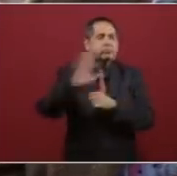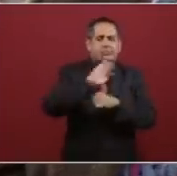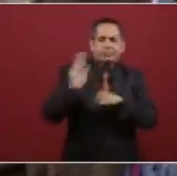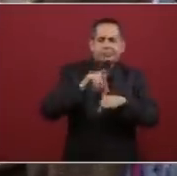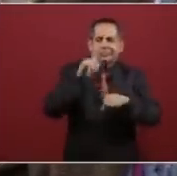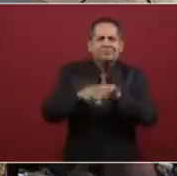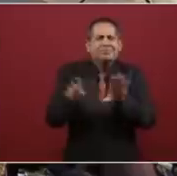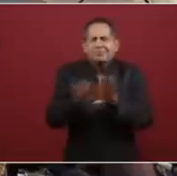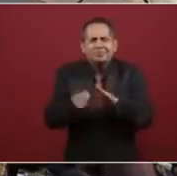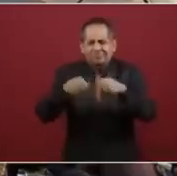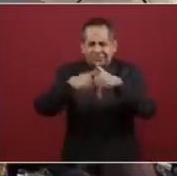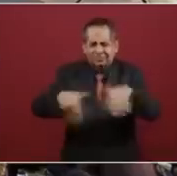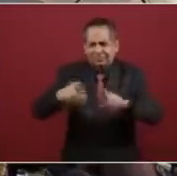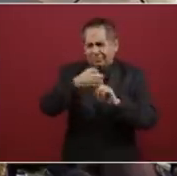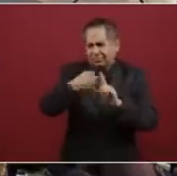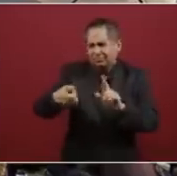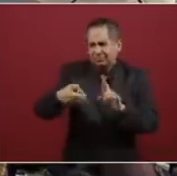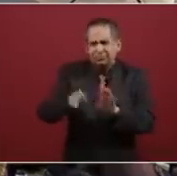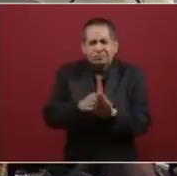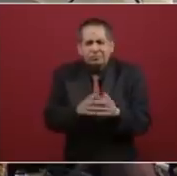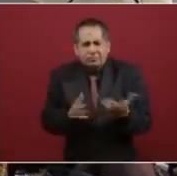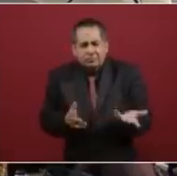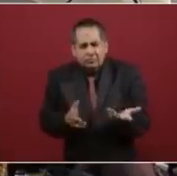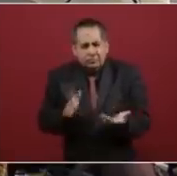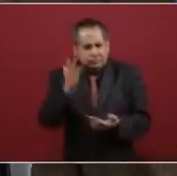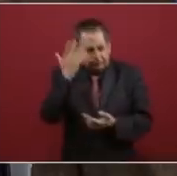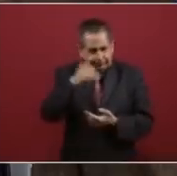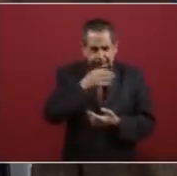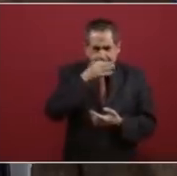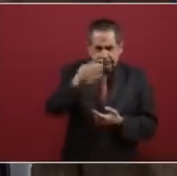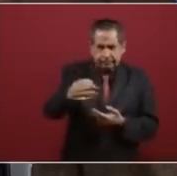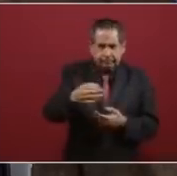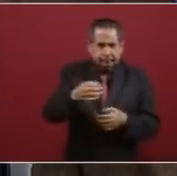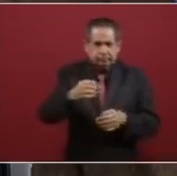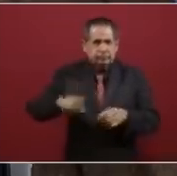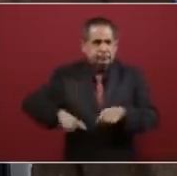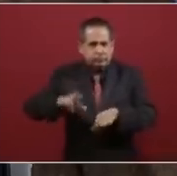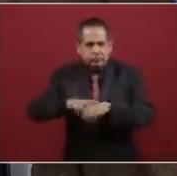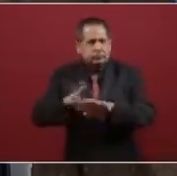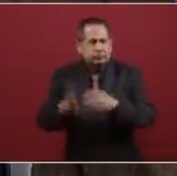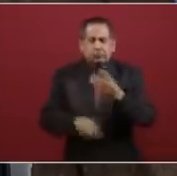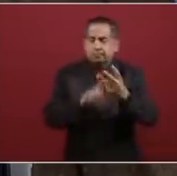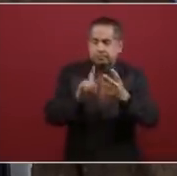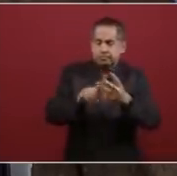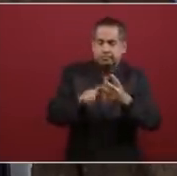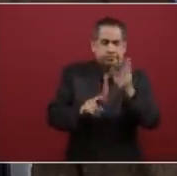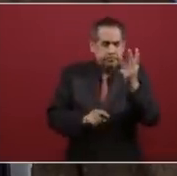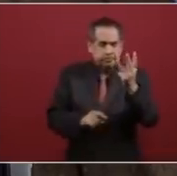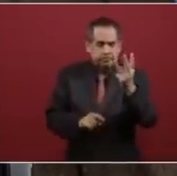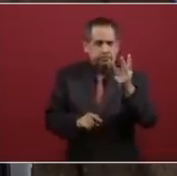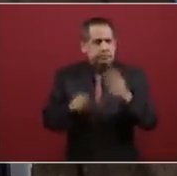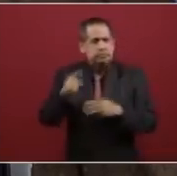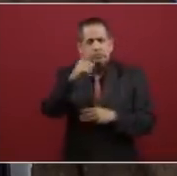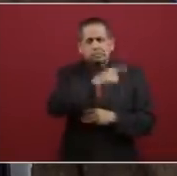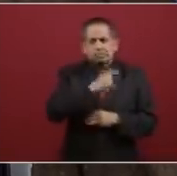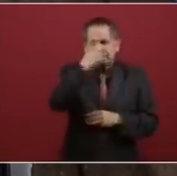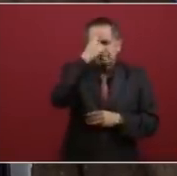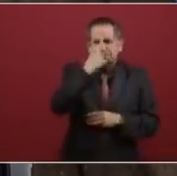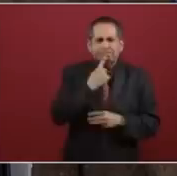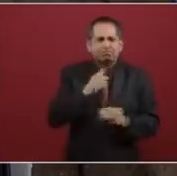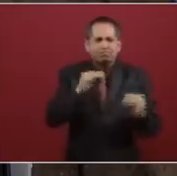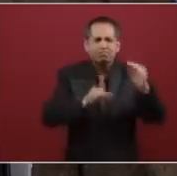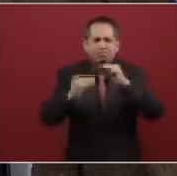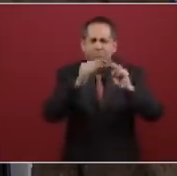esta estructura? ¿Cómo va a funcionar? Si ya se le comunicó a los gobernadores. Y la tercera es sobre el Popocatépetl. ¿Ya hay